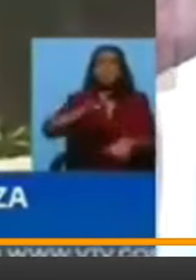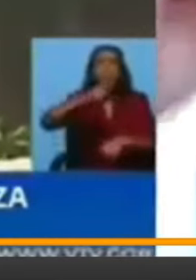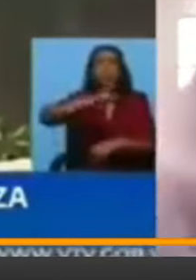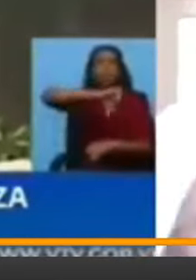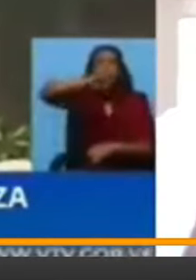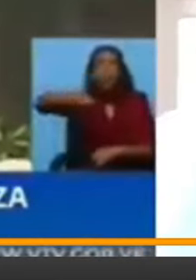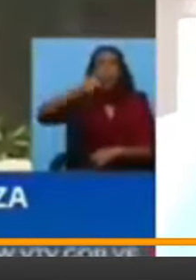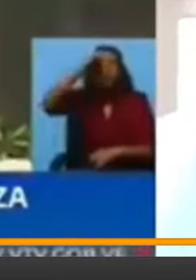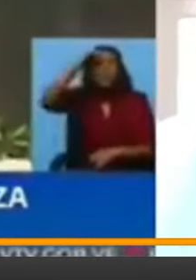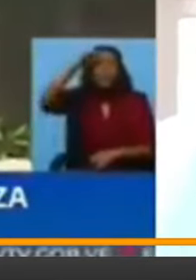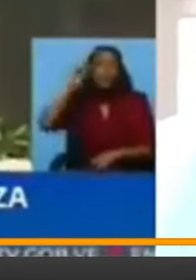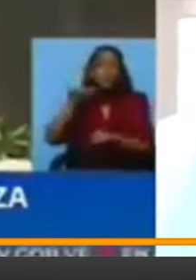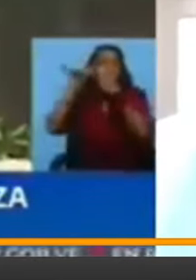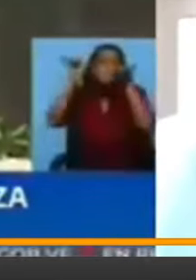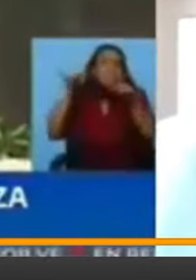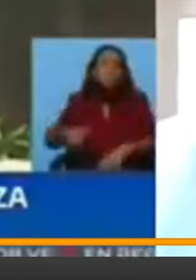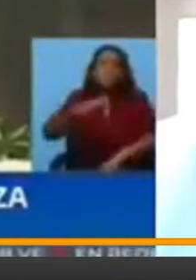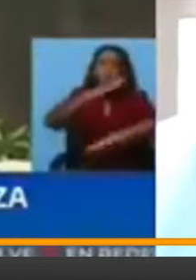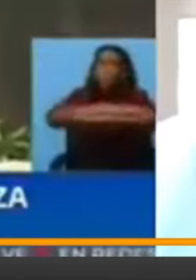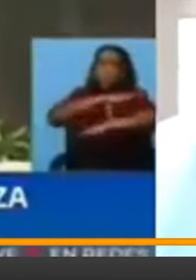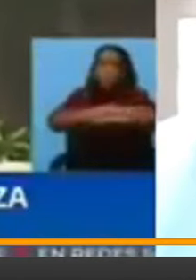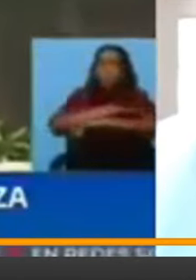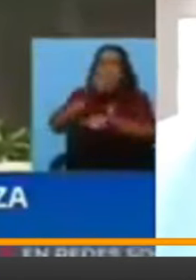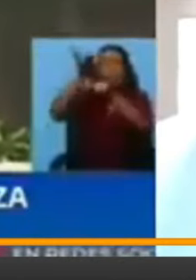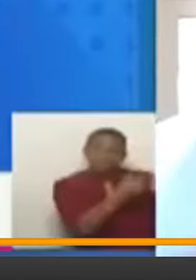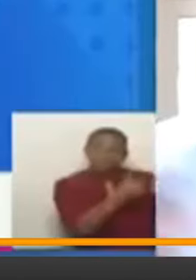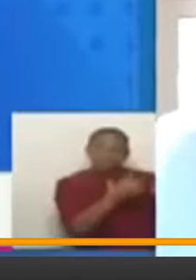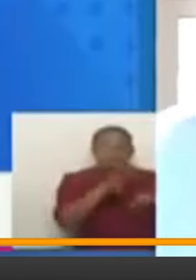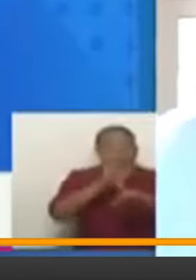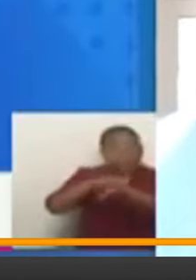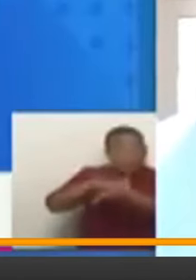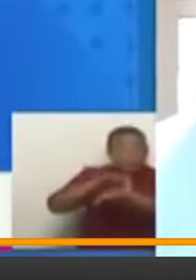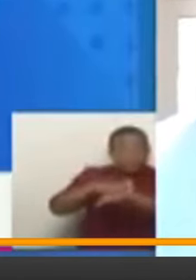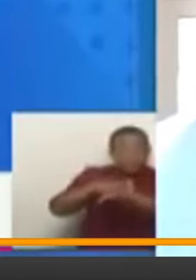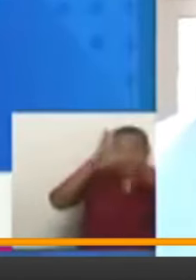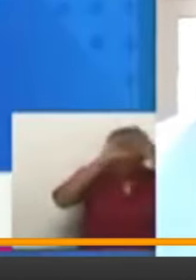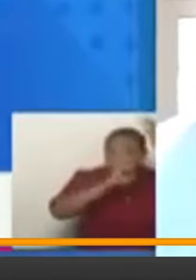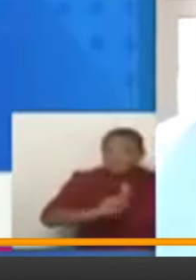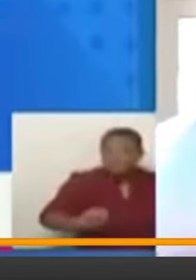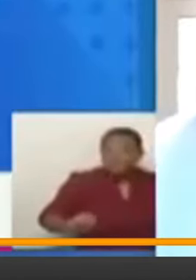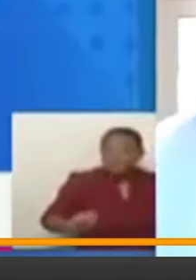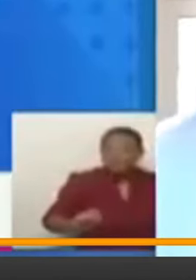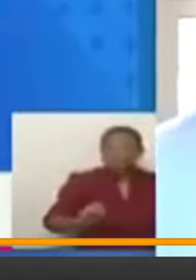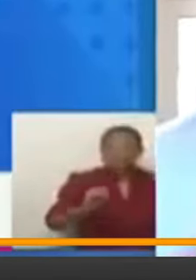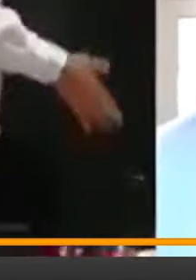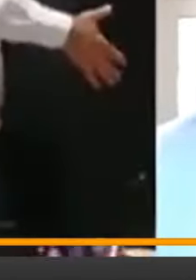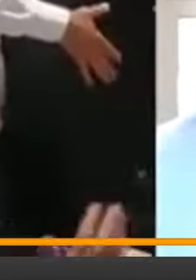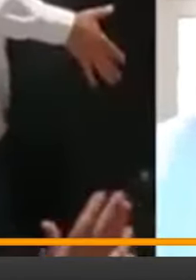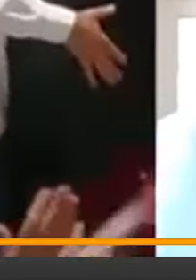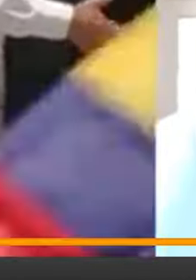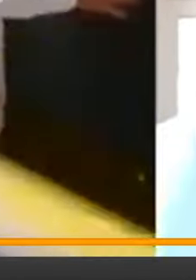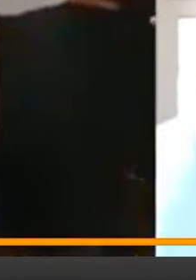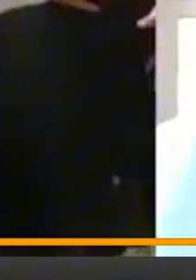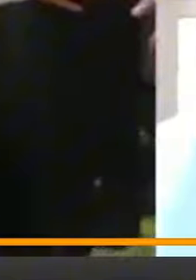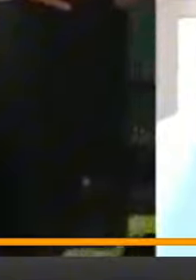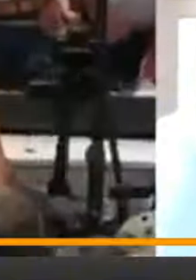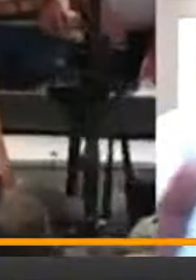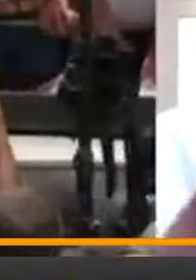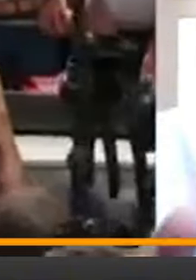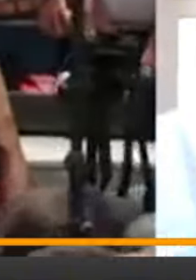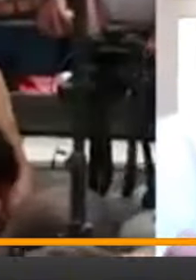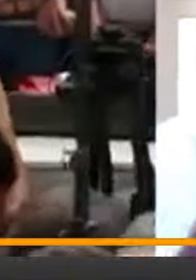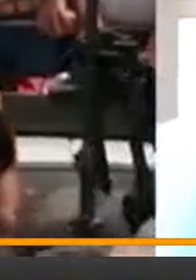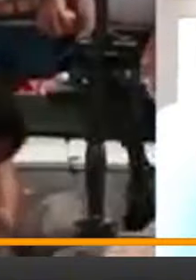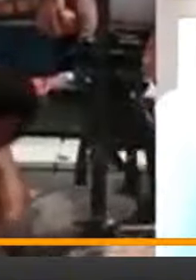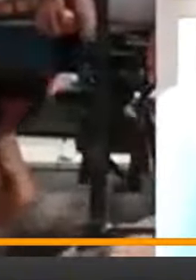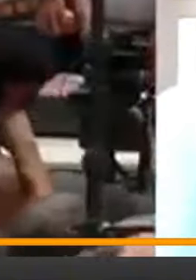salir, las posibilidades de cambio aumentan. ¿Cómo ocurrirá eso? Yo creo que el único camino es que